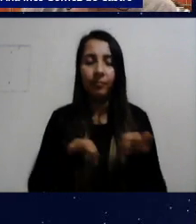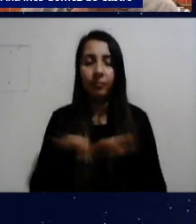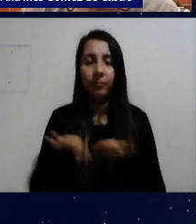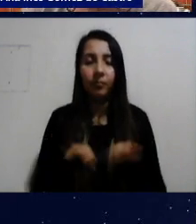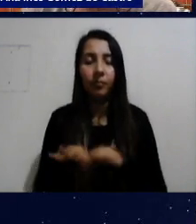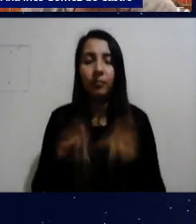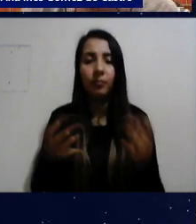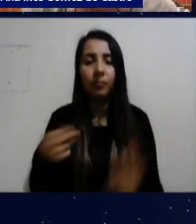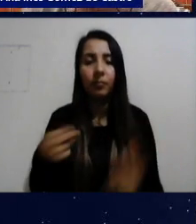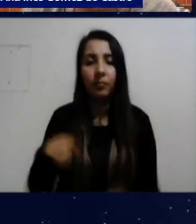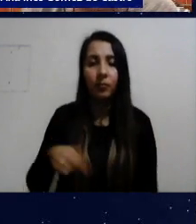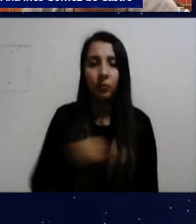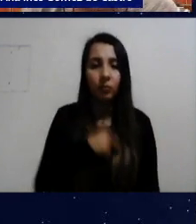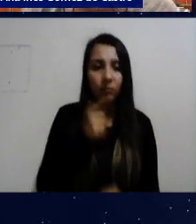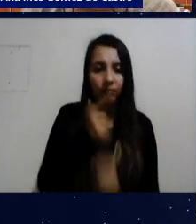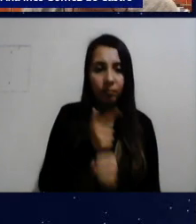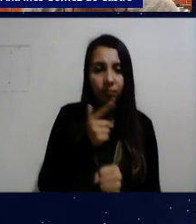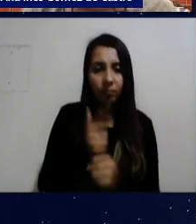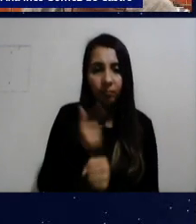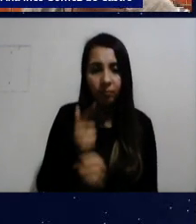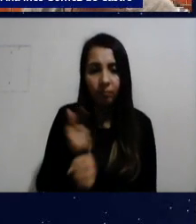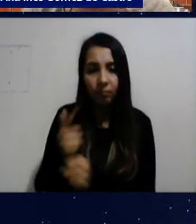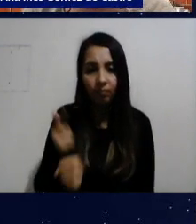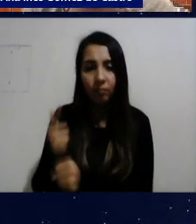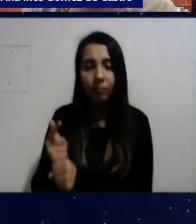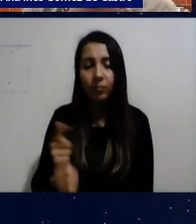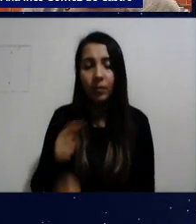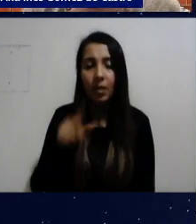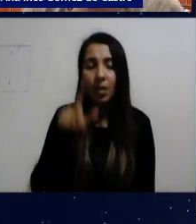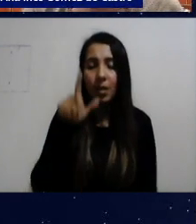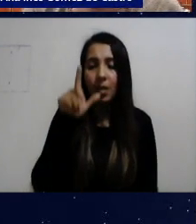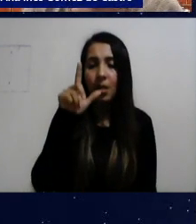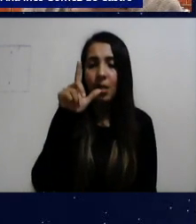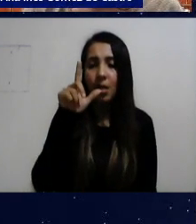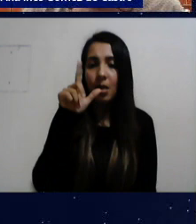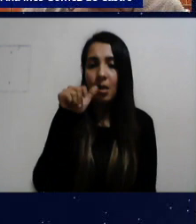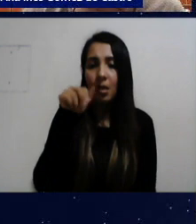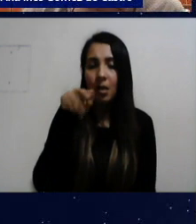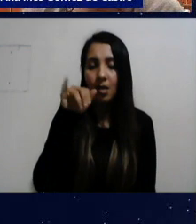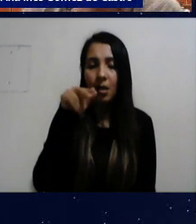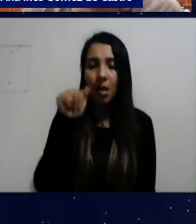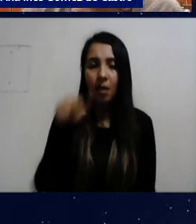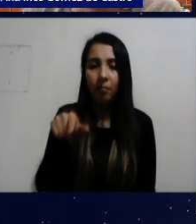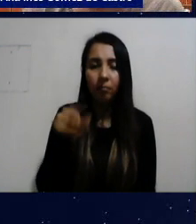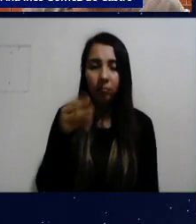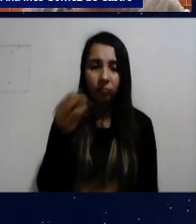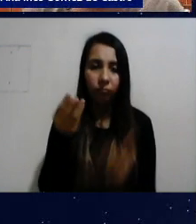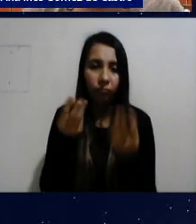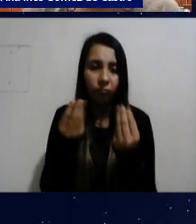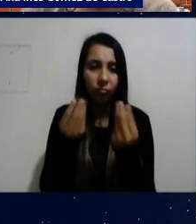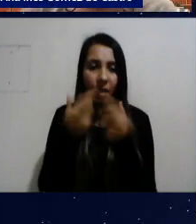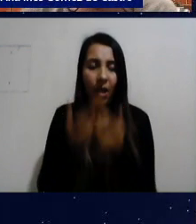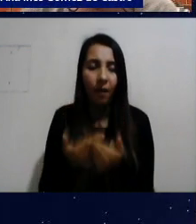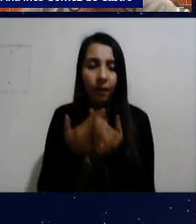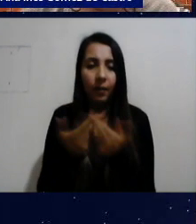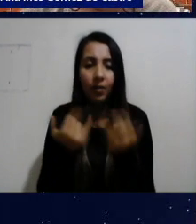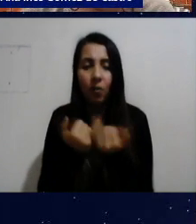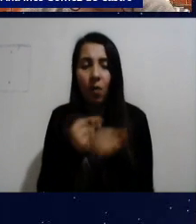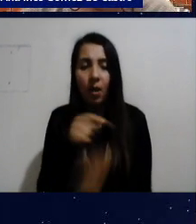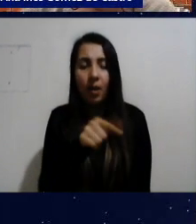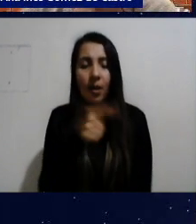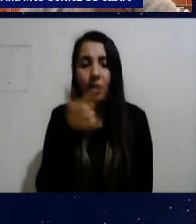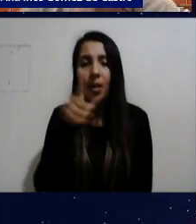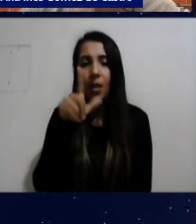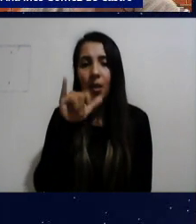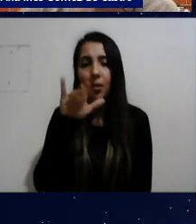relacionado con mi trabajo, pues nos hemos dado cuenta de que la alanina, que es casi tan abundante como la